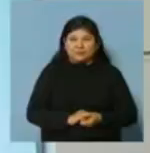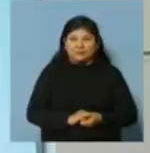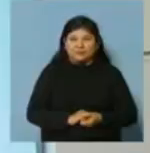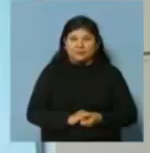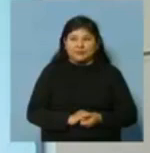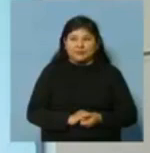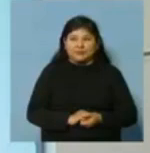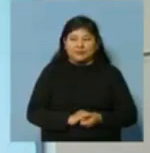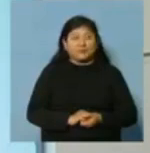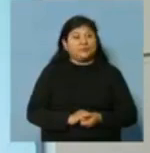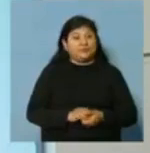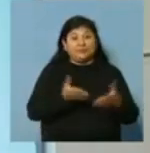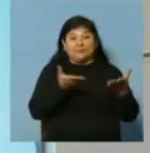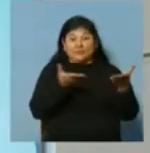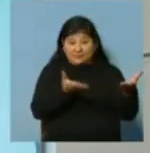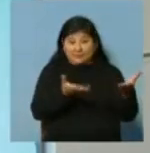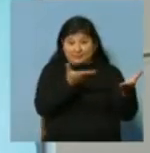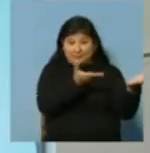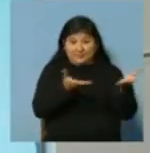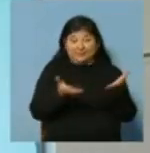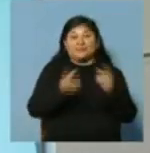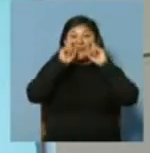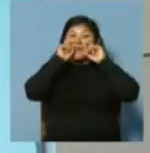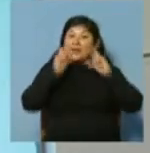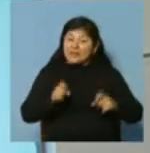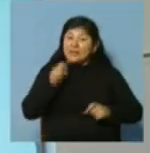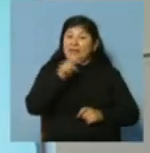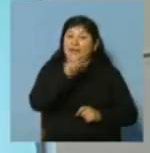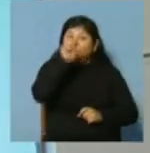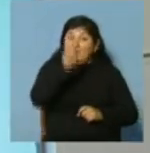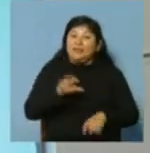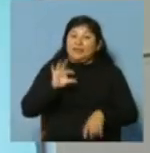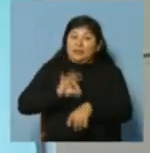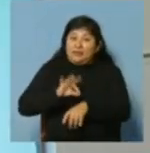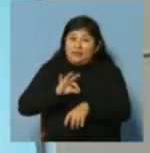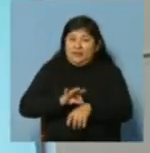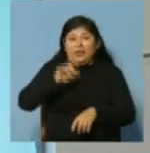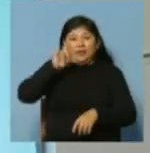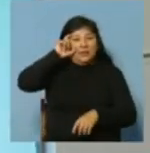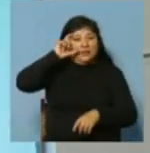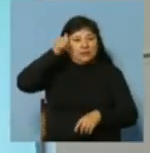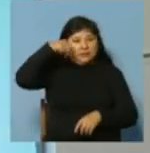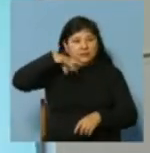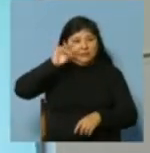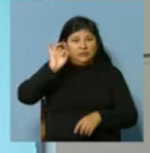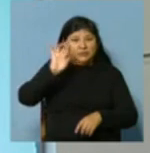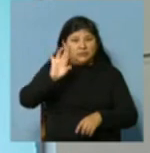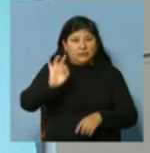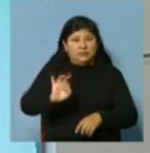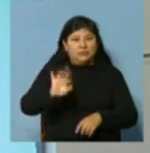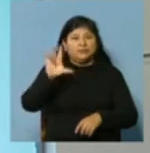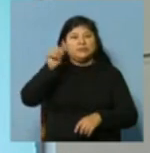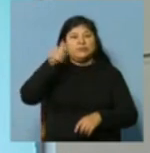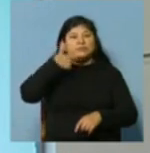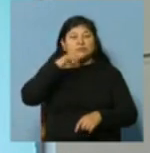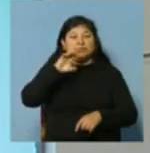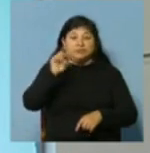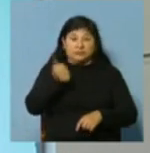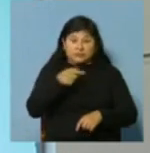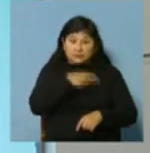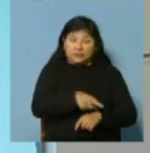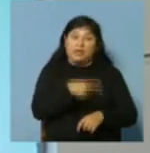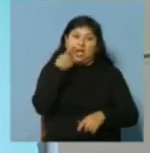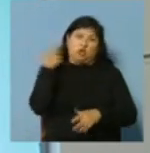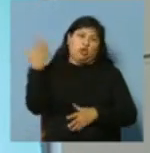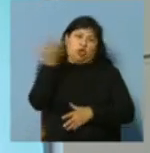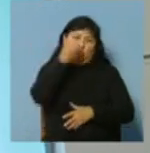y estamos ahora con la visita del doctor leandro rodríguez lastra quien se hizo conocido a nivel